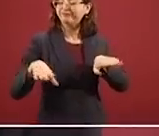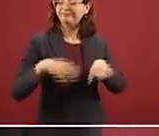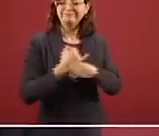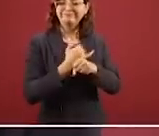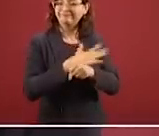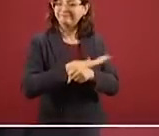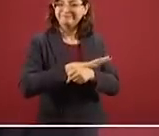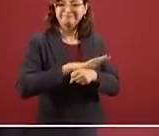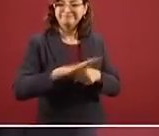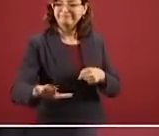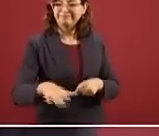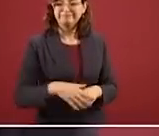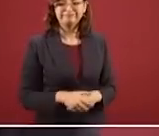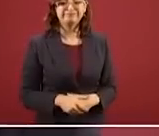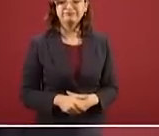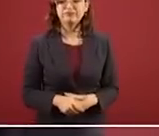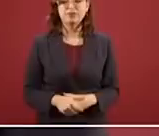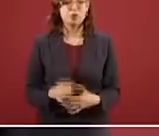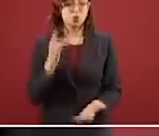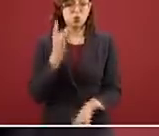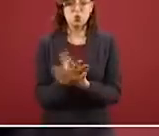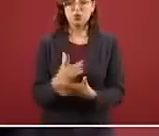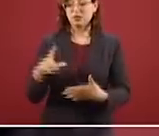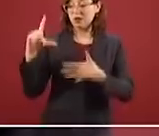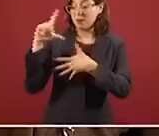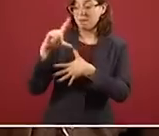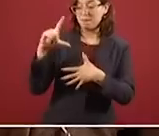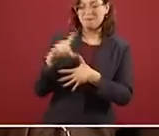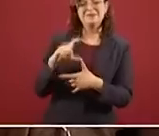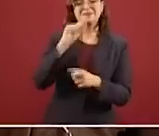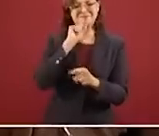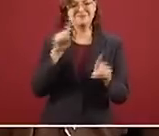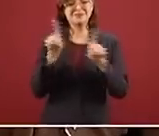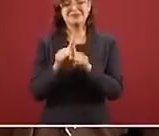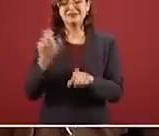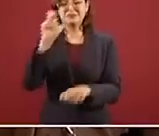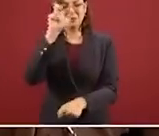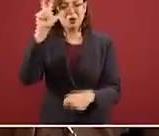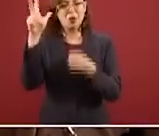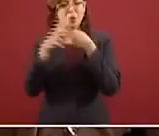y no solo en el caso de América Latina, sino también para Europa,